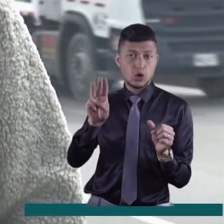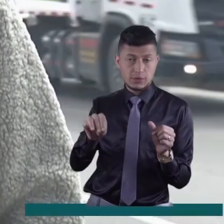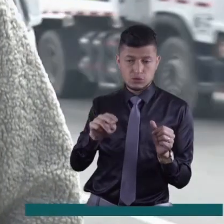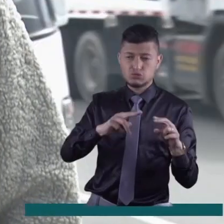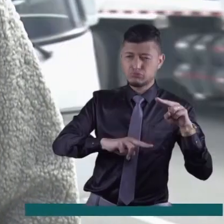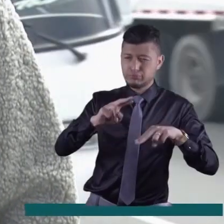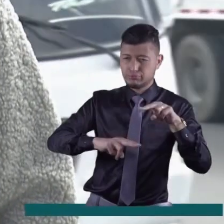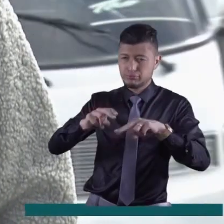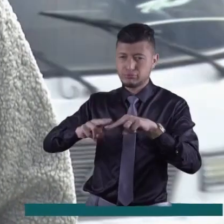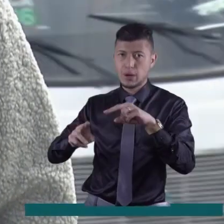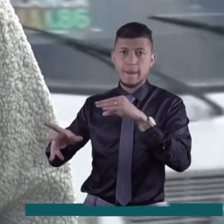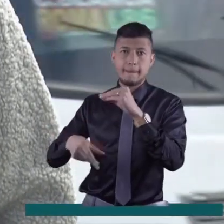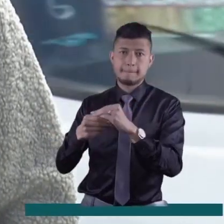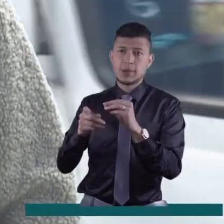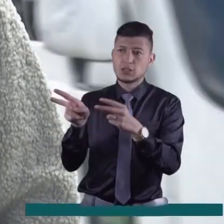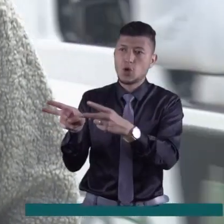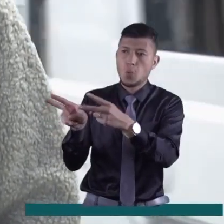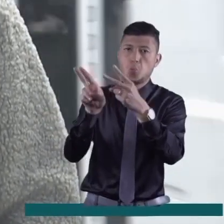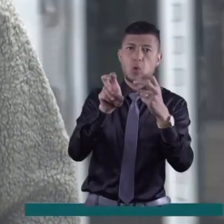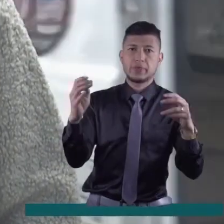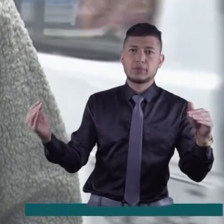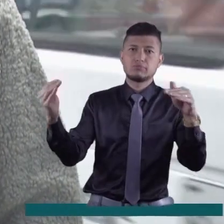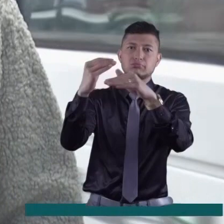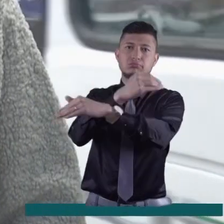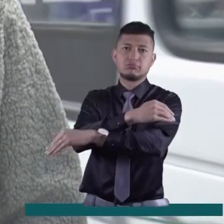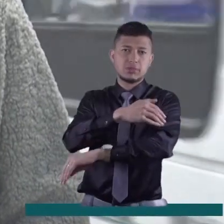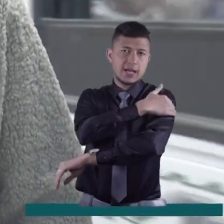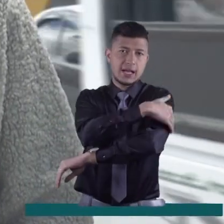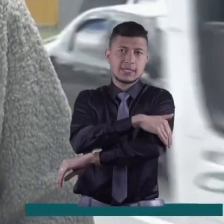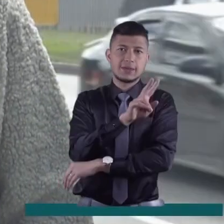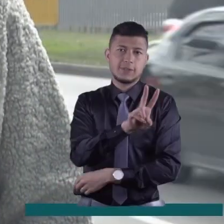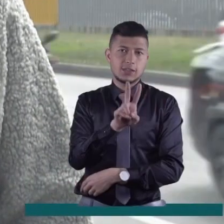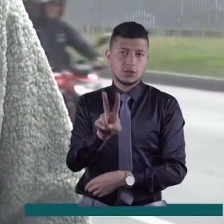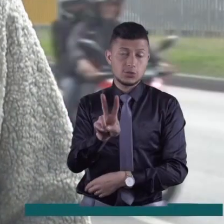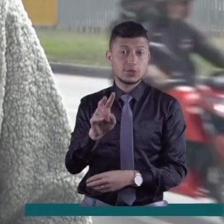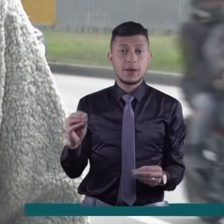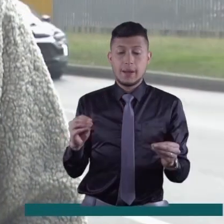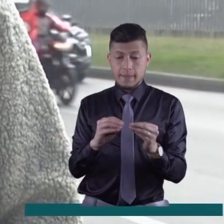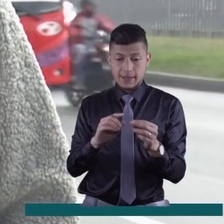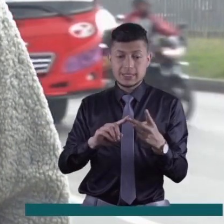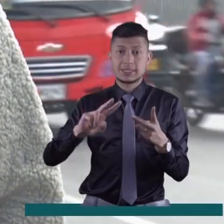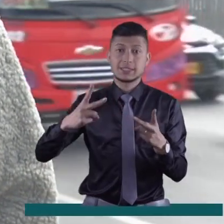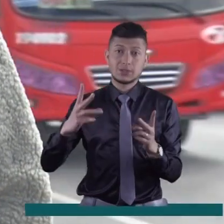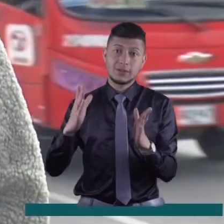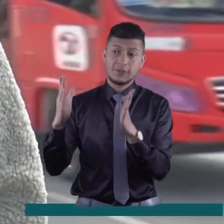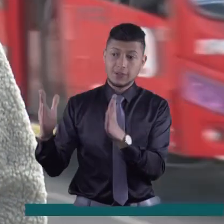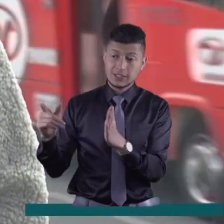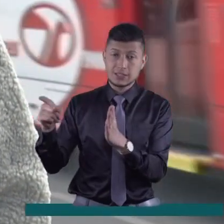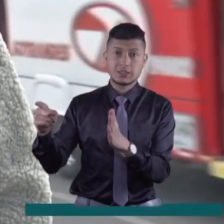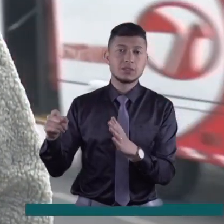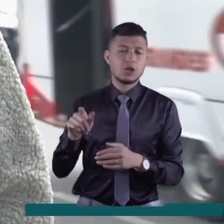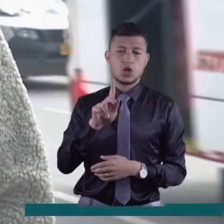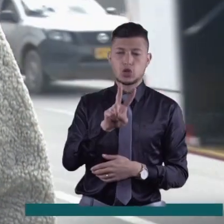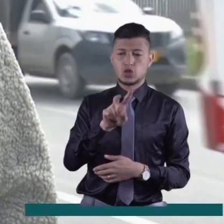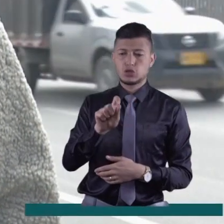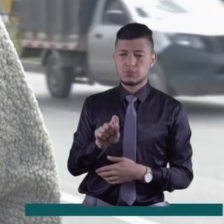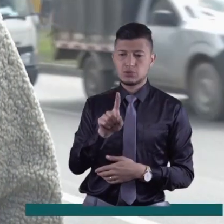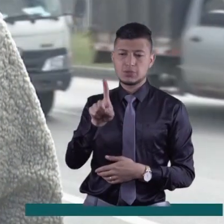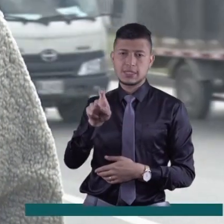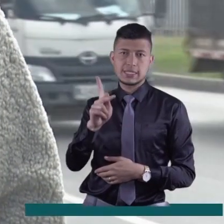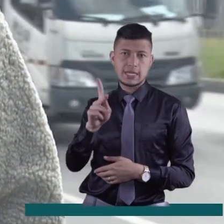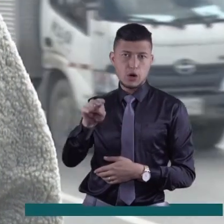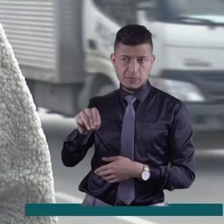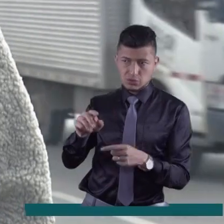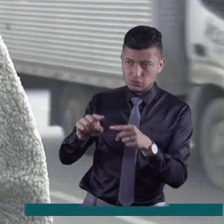la construcción de un puente vehicular en la calle 22. Y la segunda fase tendrá una extensión de 2.6